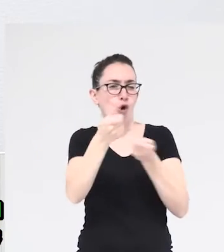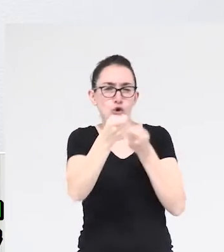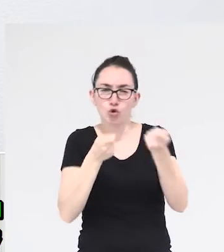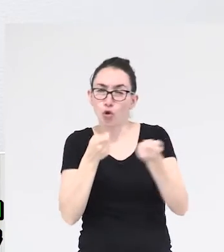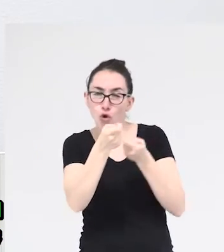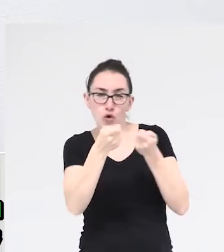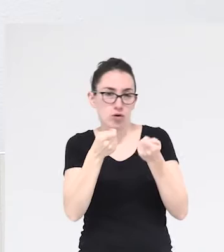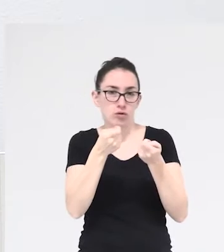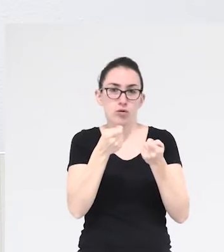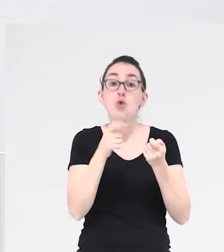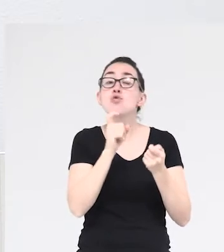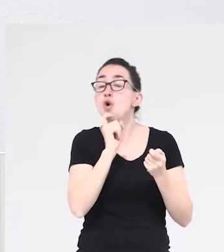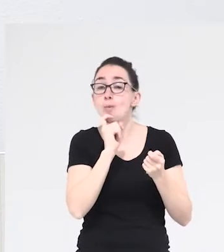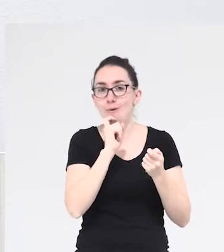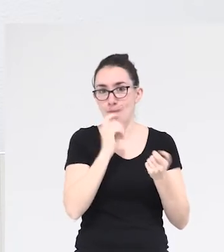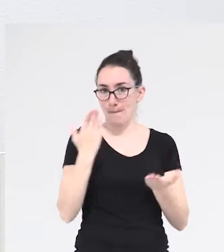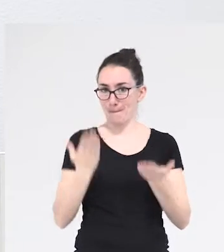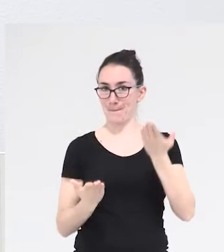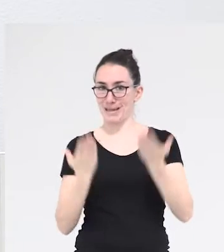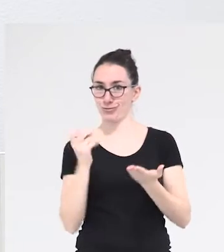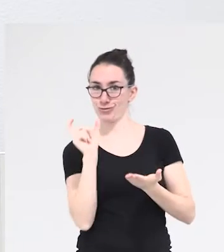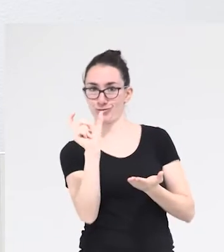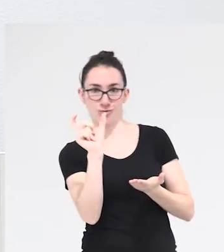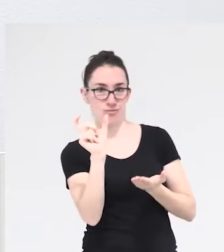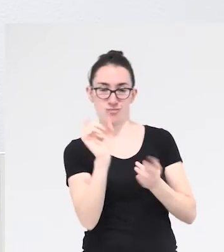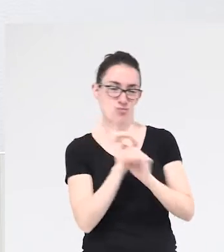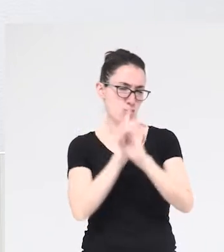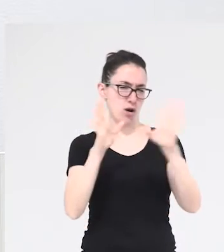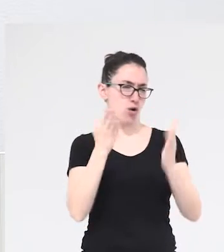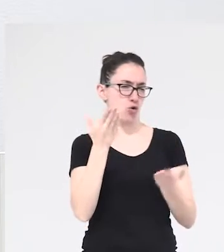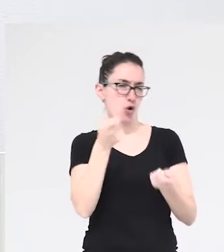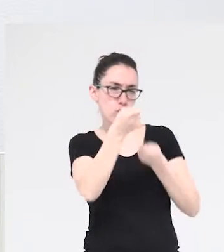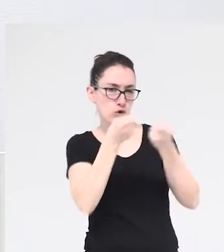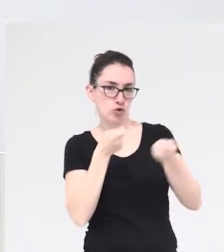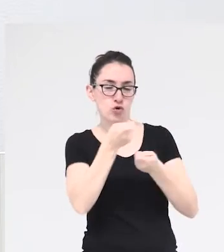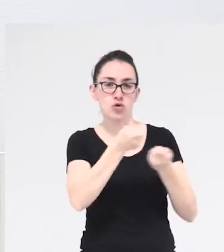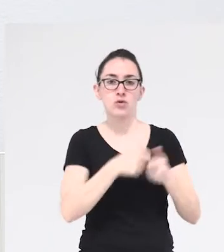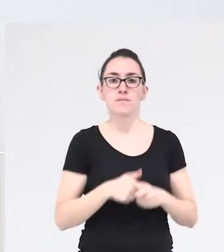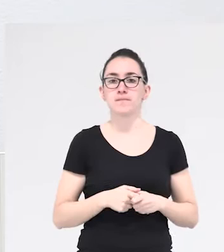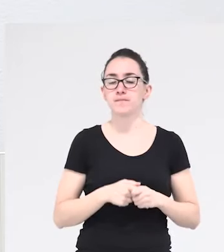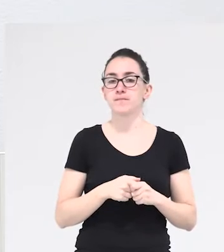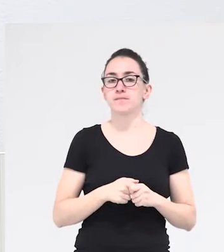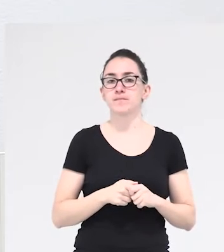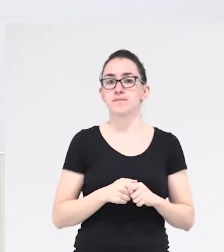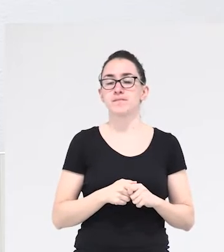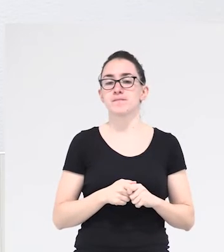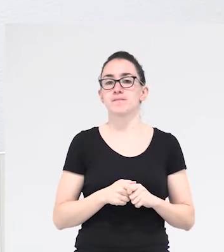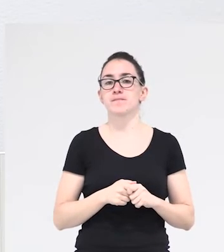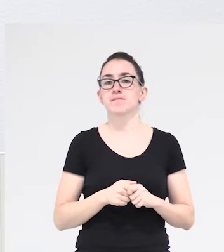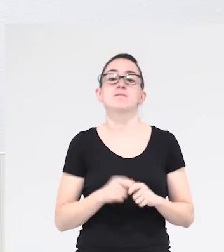hace presente en el peso, se hace claro, se hace evidente en el peso, y se